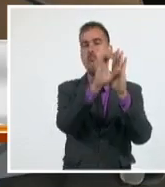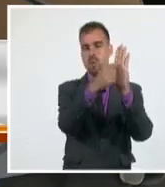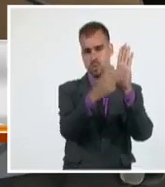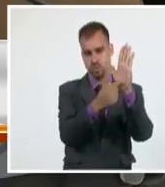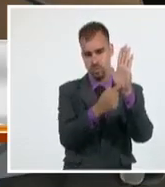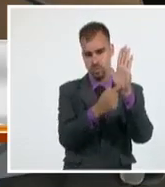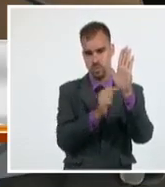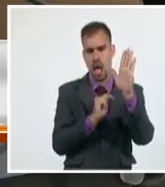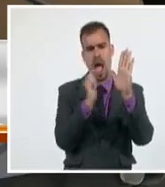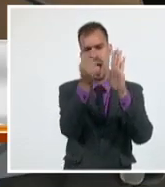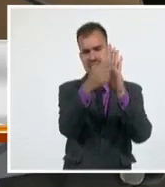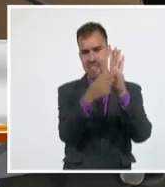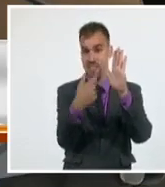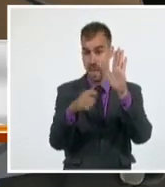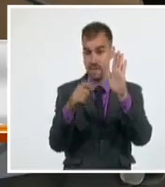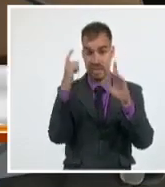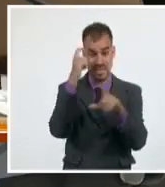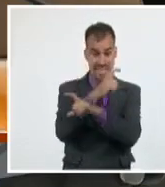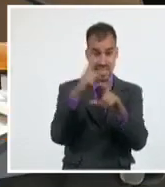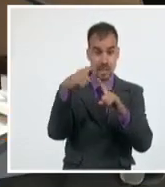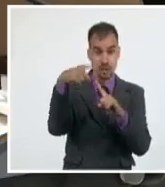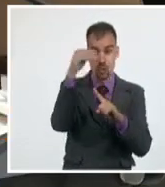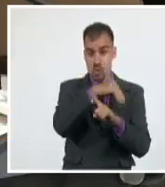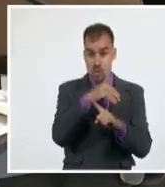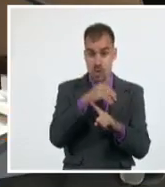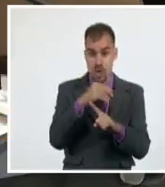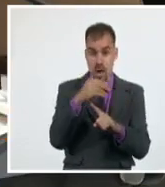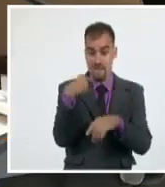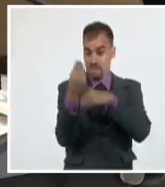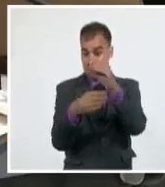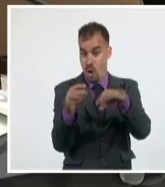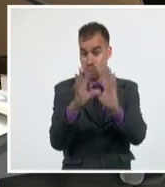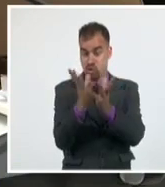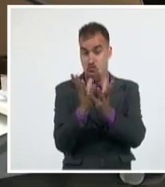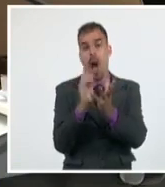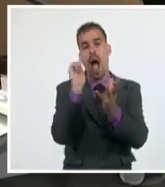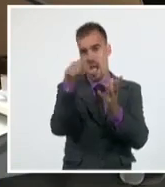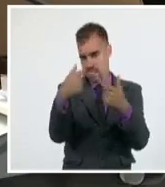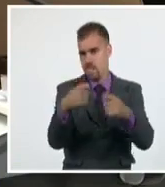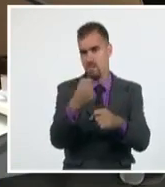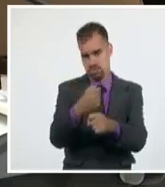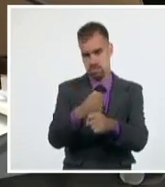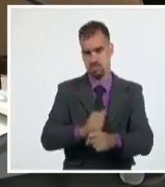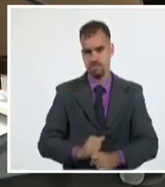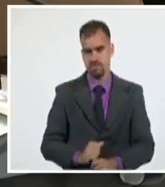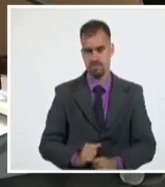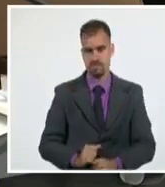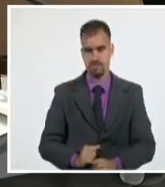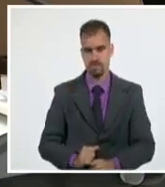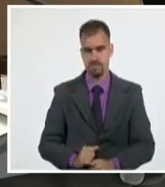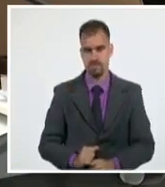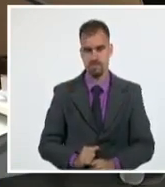de ciencia, tecnología e innovación. Y en ese sentido lo que hace es reforzar lo